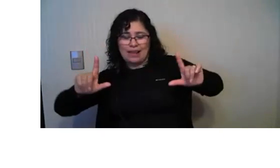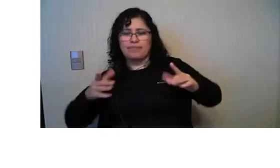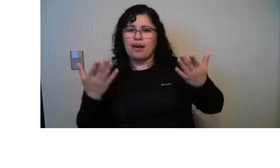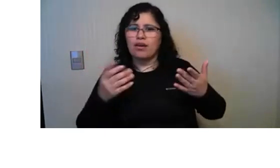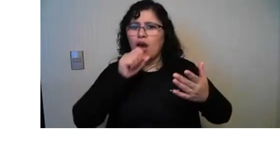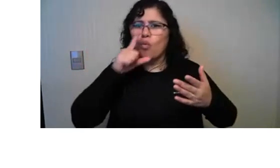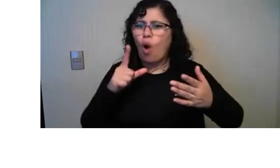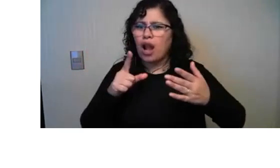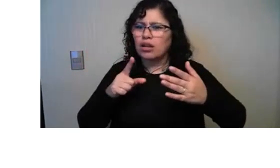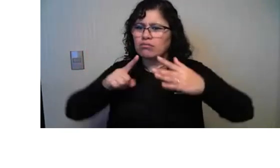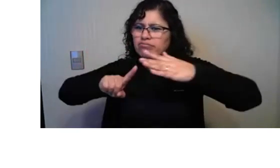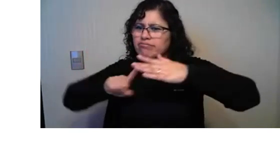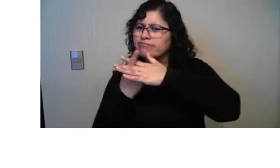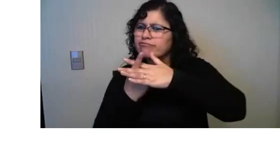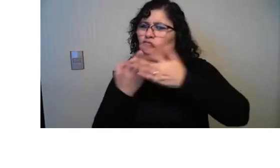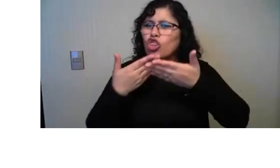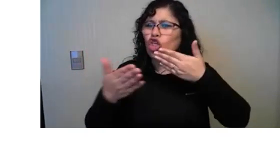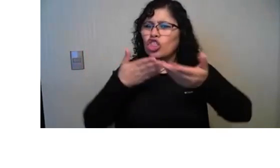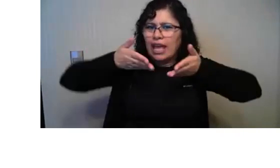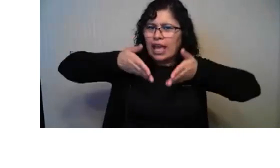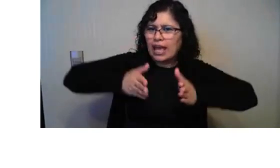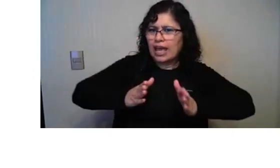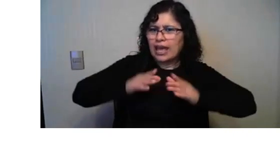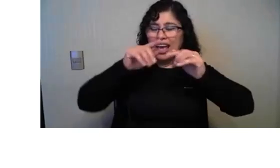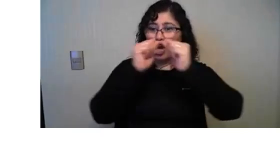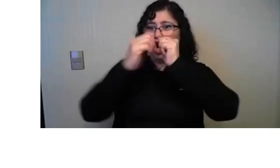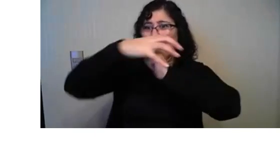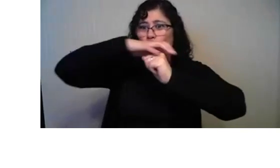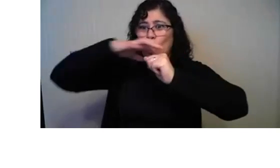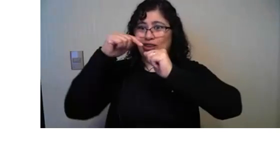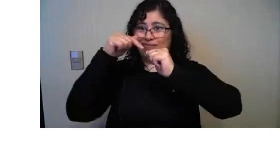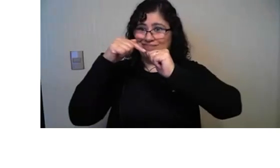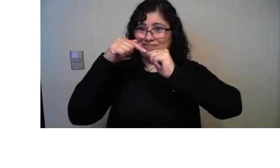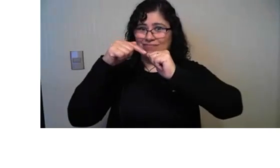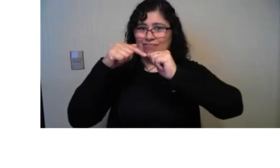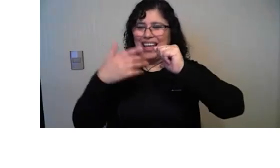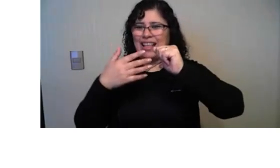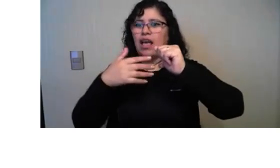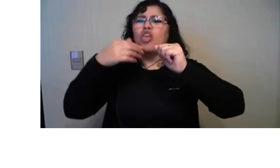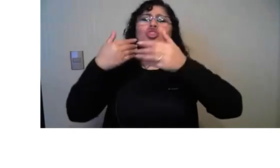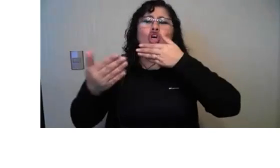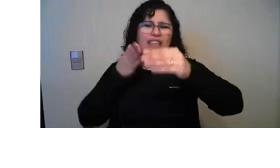cerebral. ¿Cuál es el final de esta vía? La médula espinal.